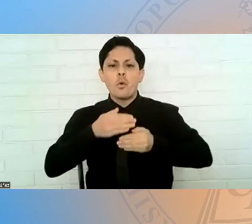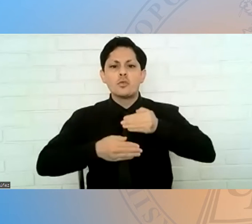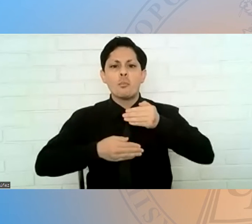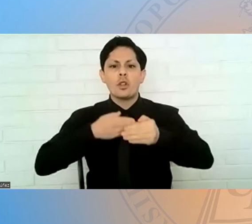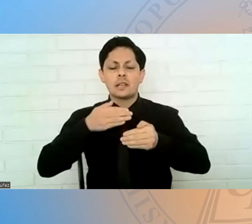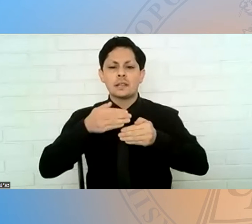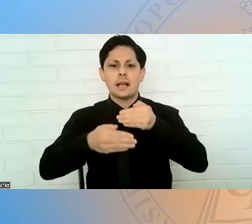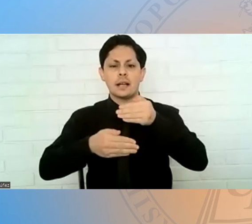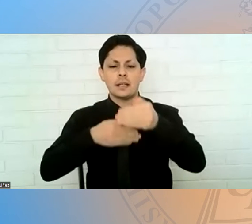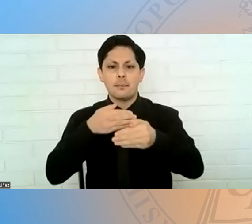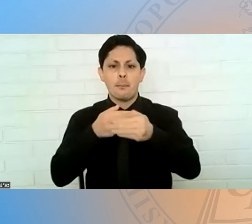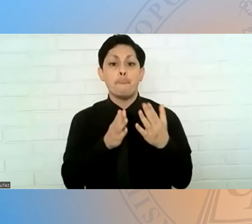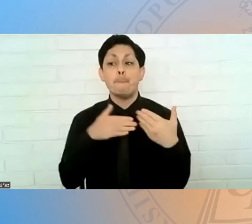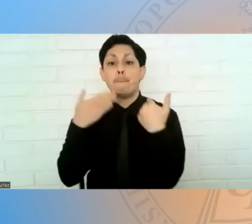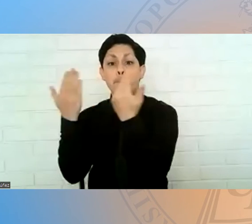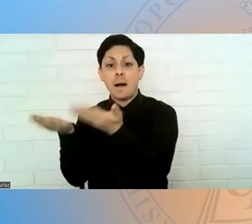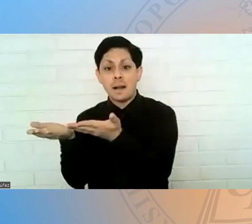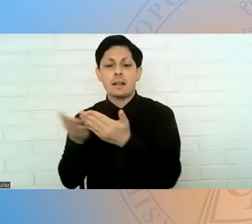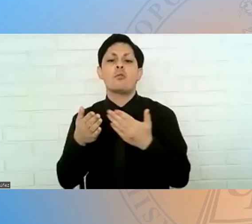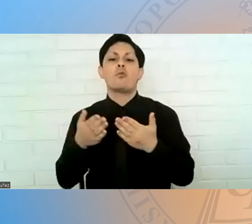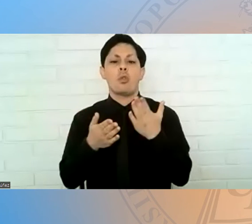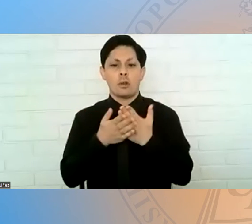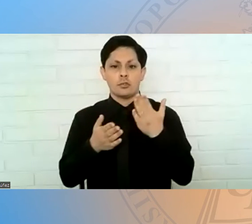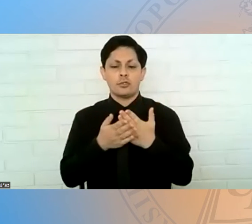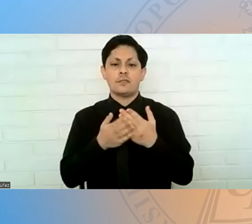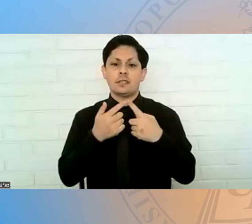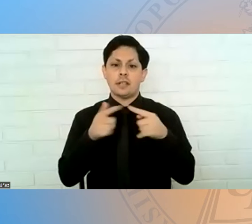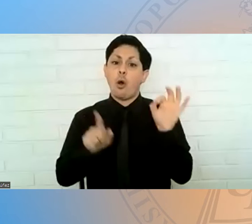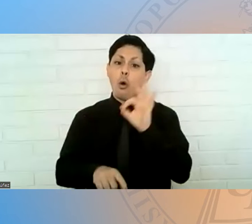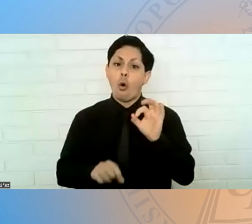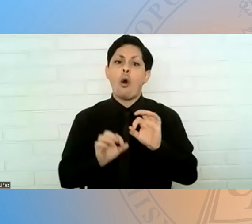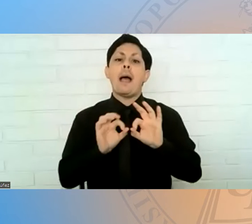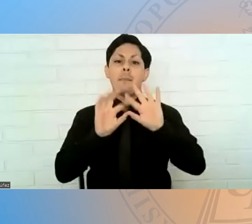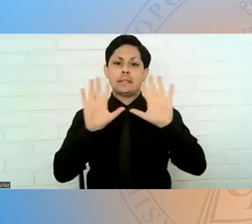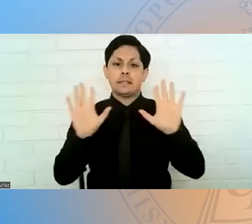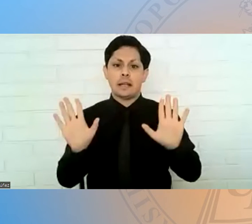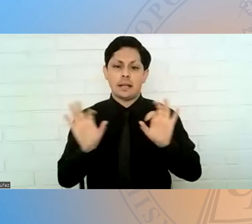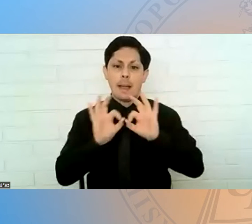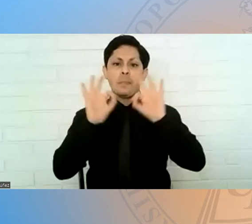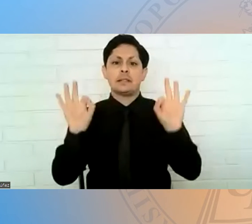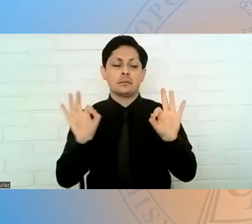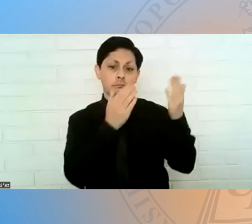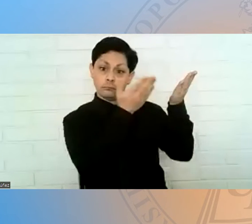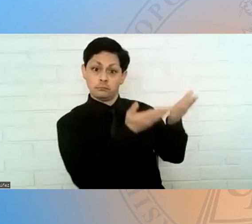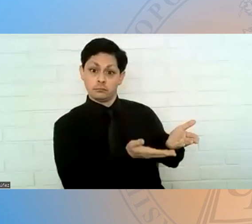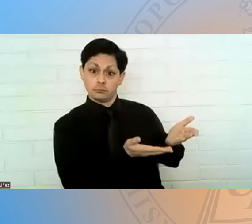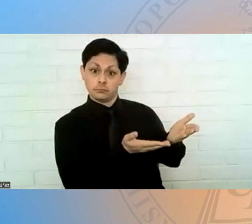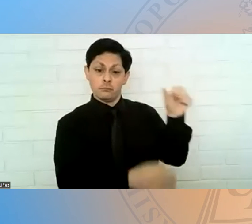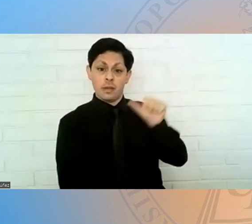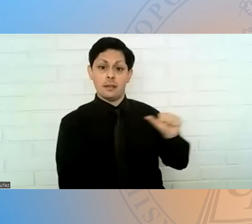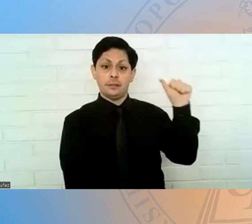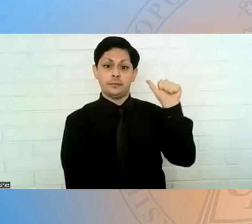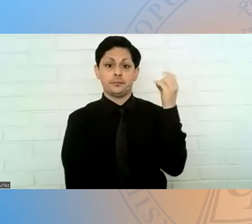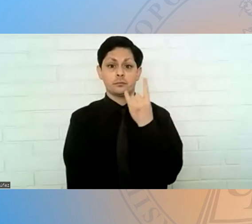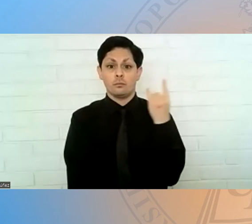para la educación diferencial o especial. Dejo con ustedes a la académica de la Universidad Metropolitana